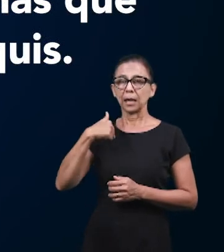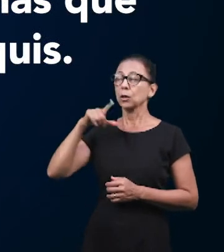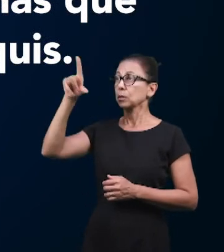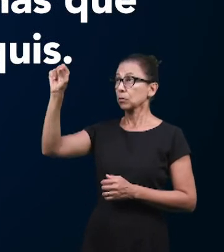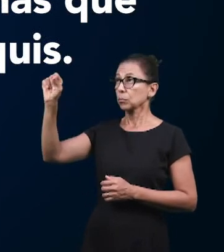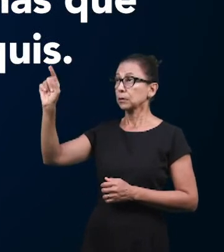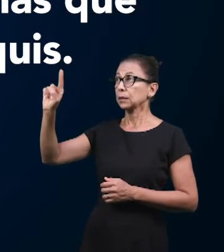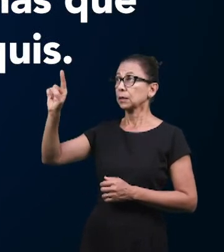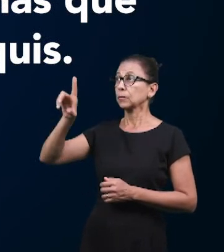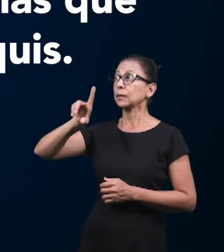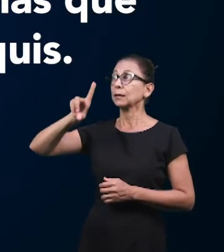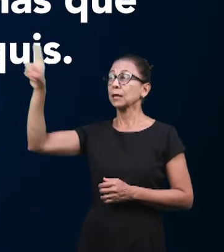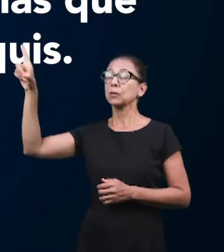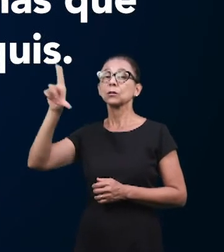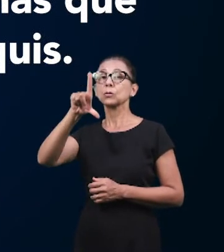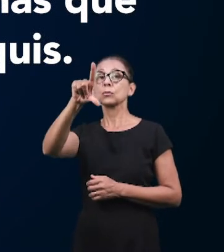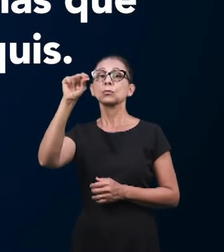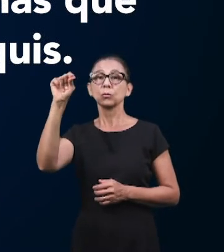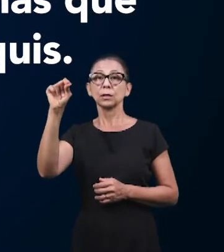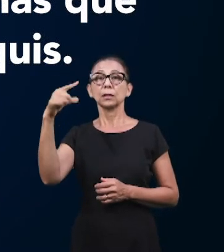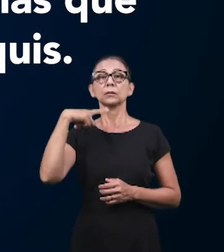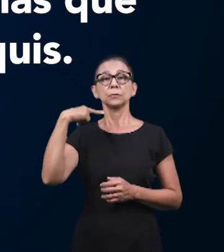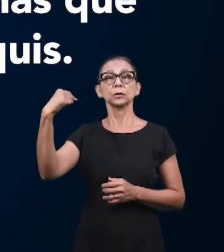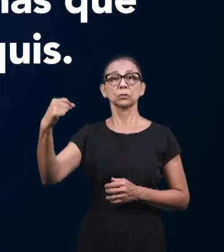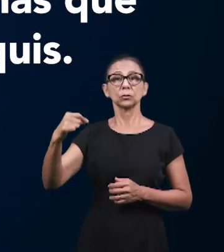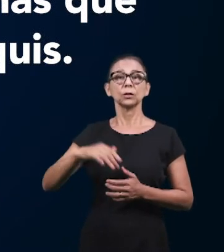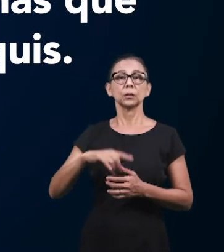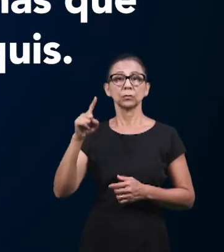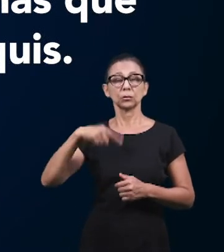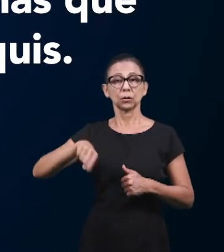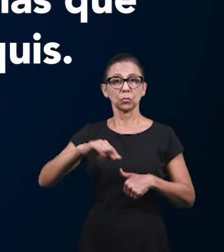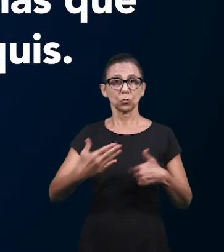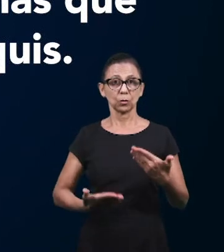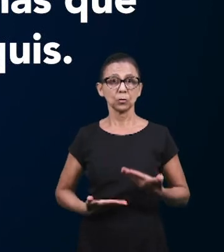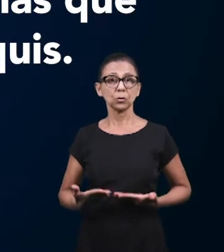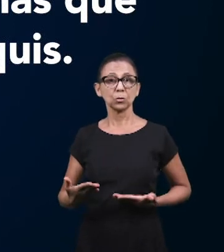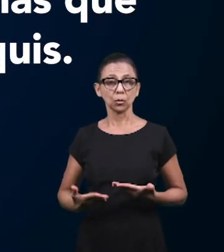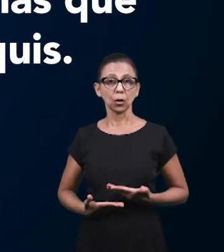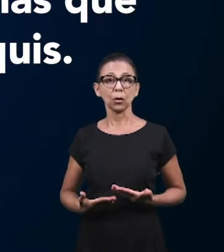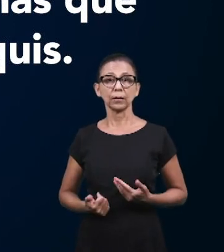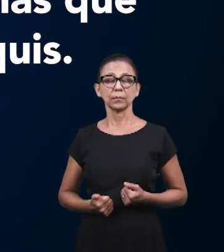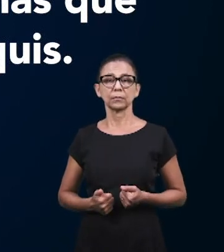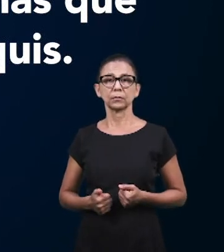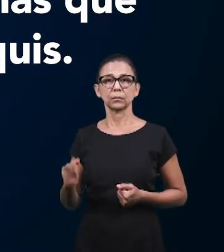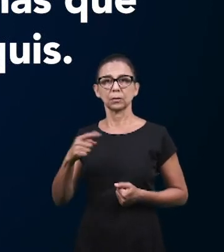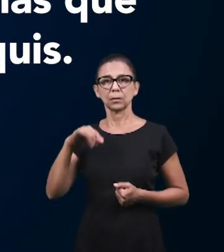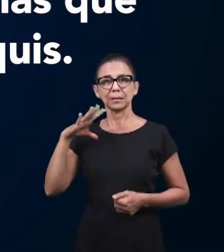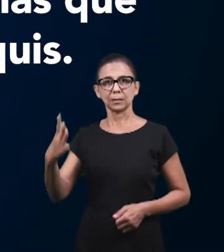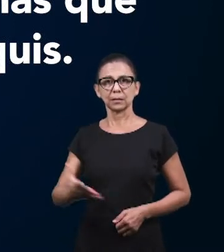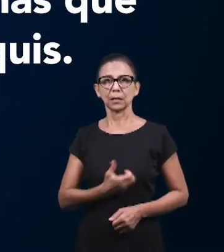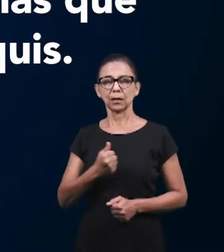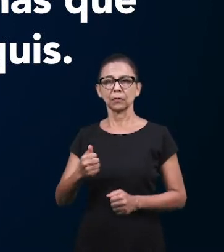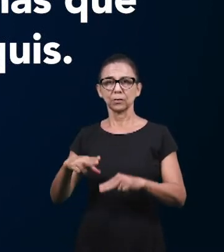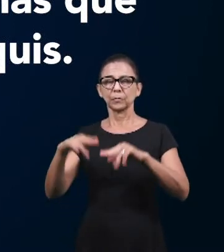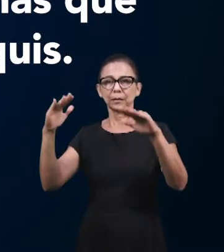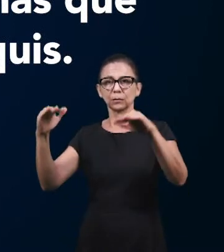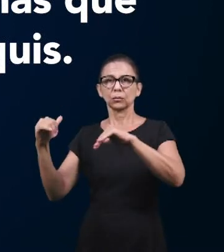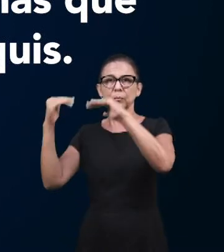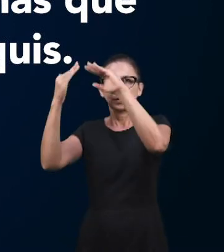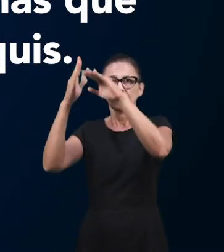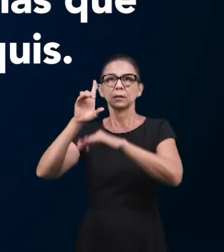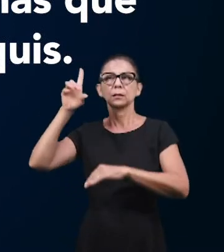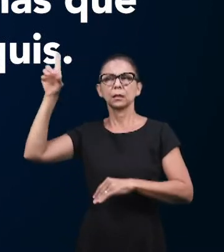del Señor, somos elegidos por Dios Padre en toda su soberanía, desde la presciencia, esto es,